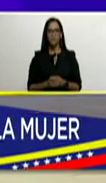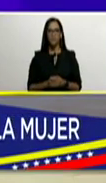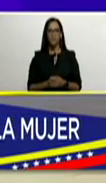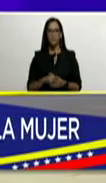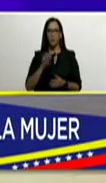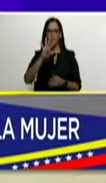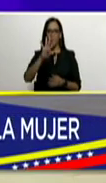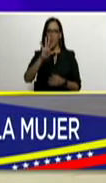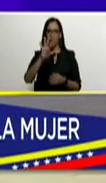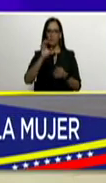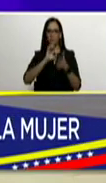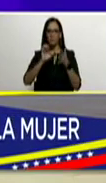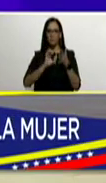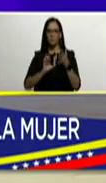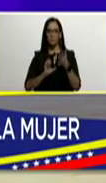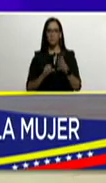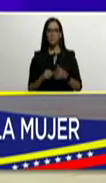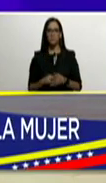Cuarto vértice.